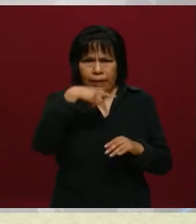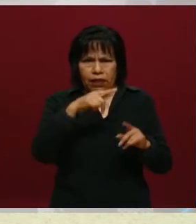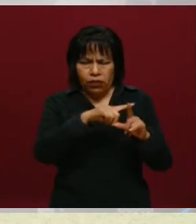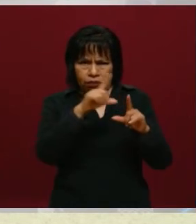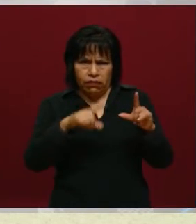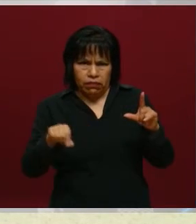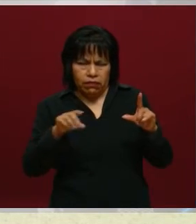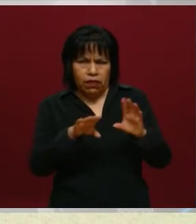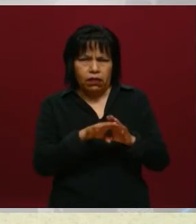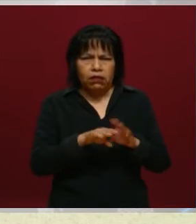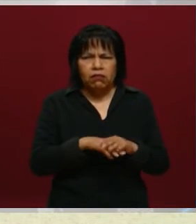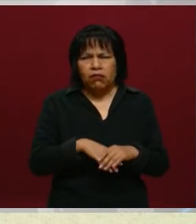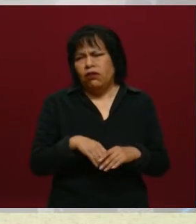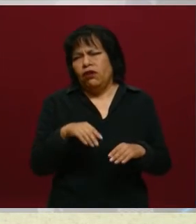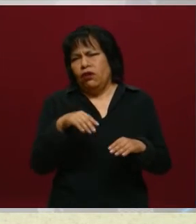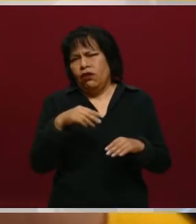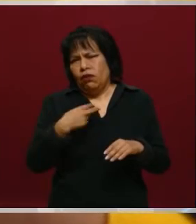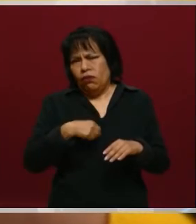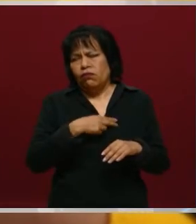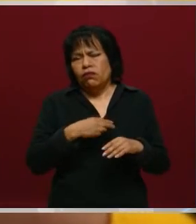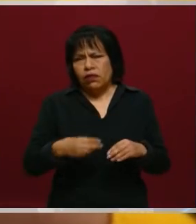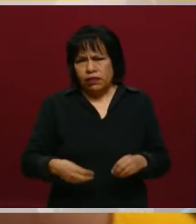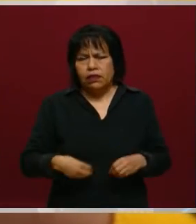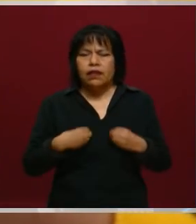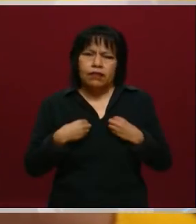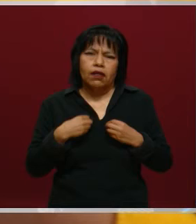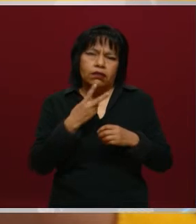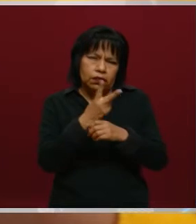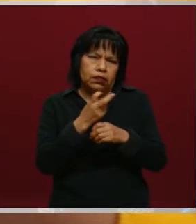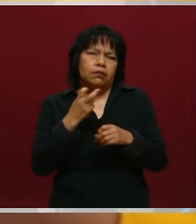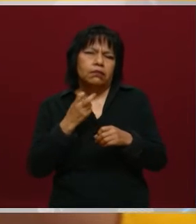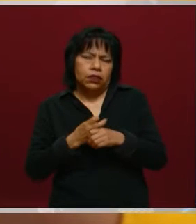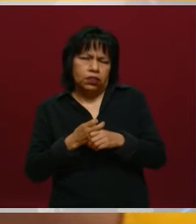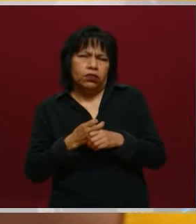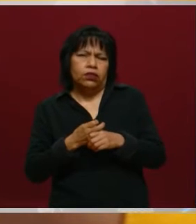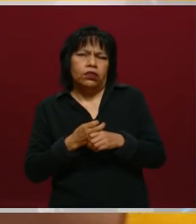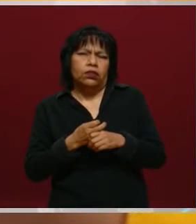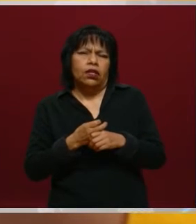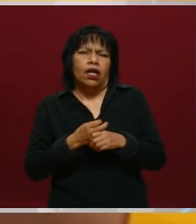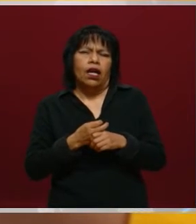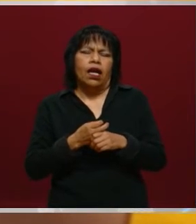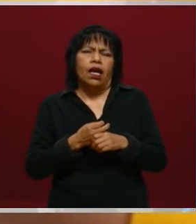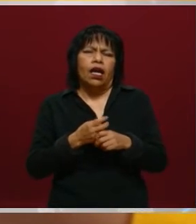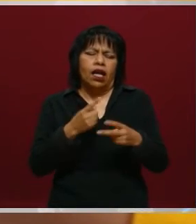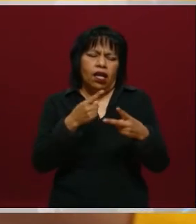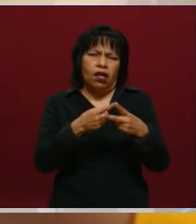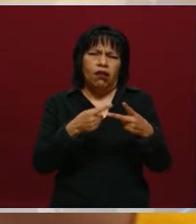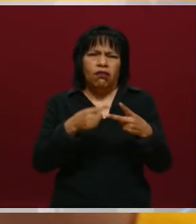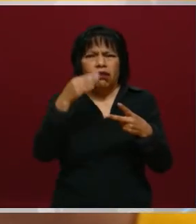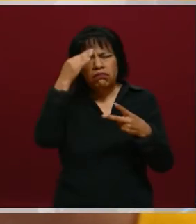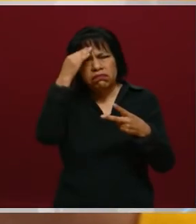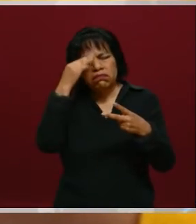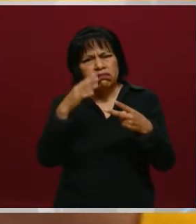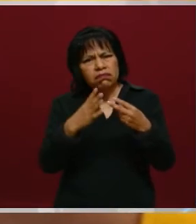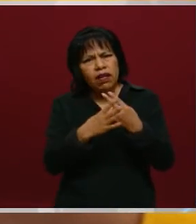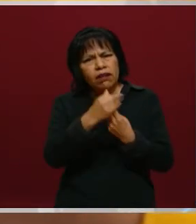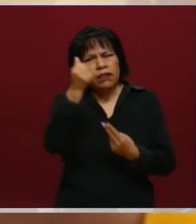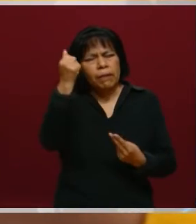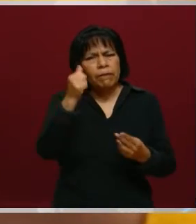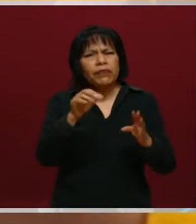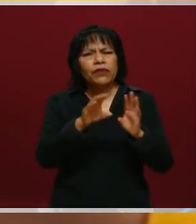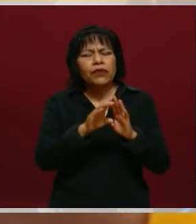a afirmar la vida se nos invitó a una dialéctica evaluativa para replantearnos lo que estamos